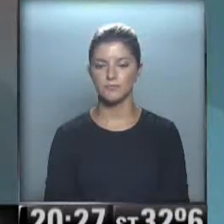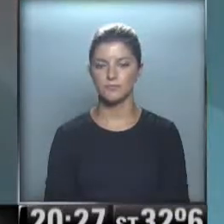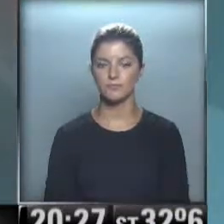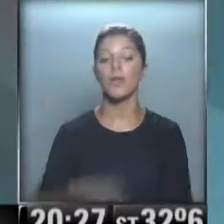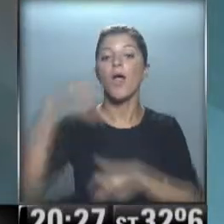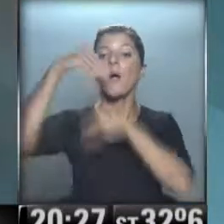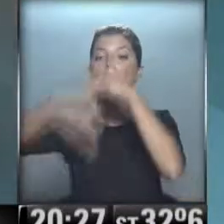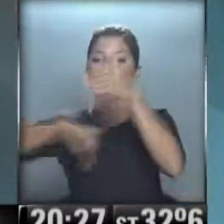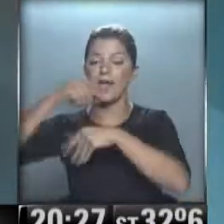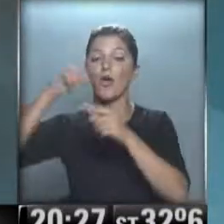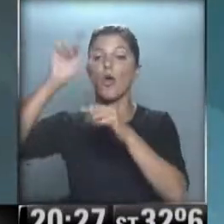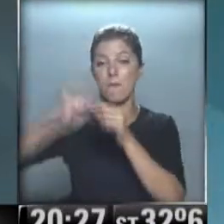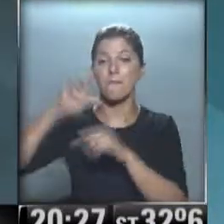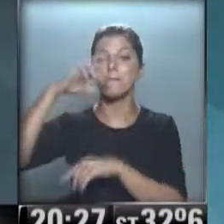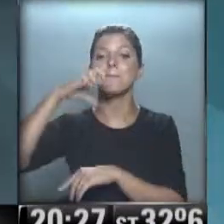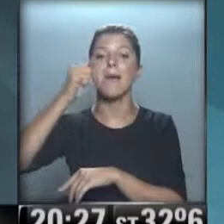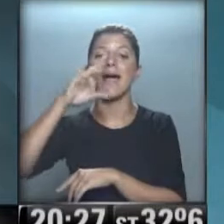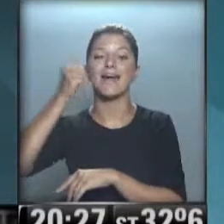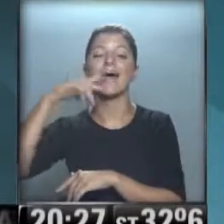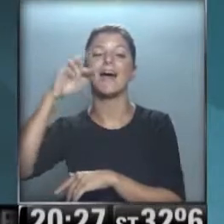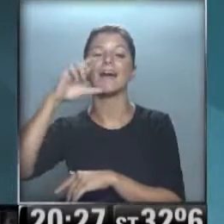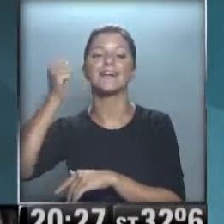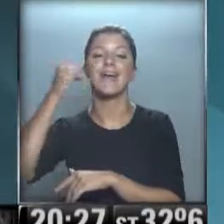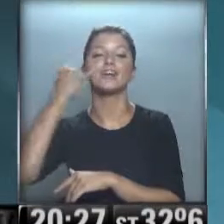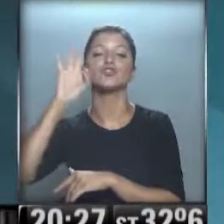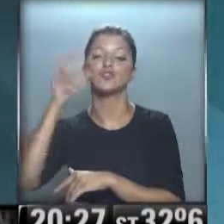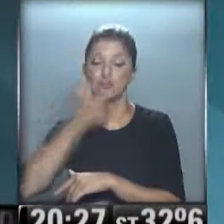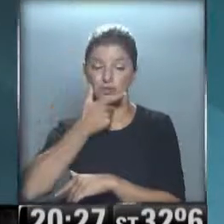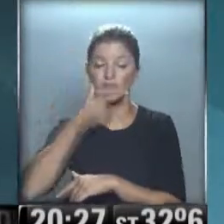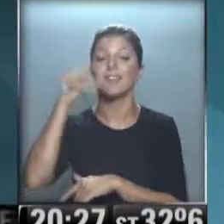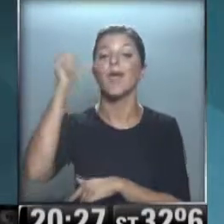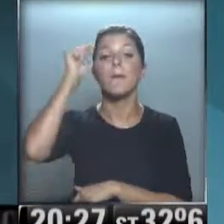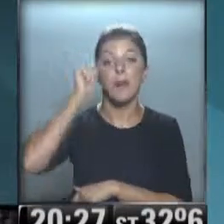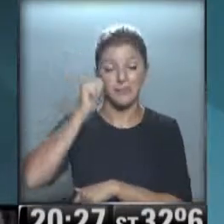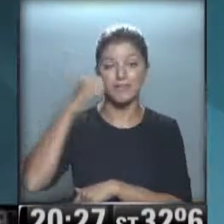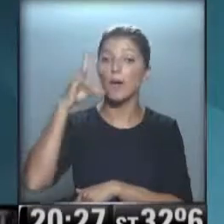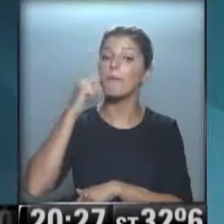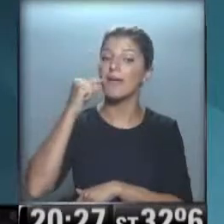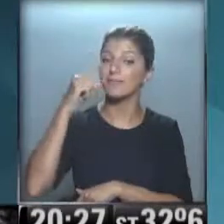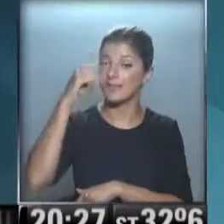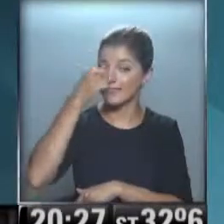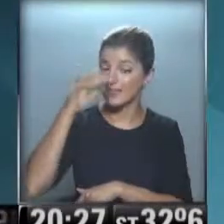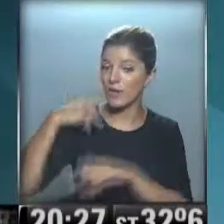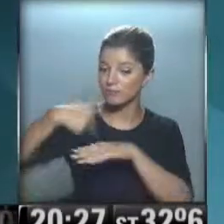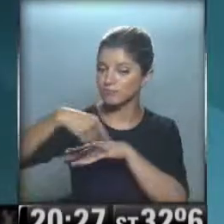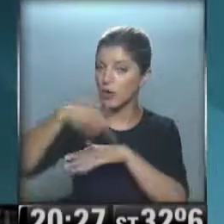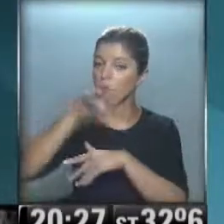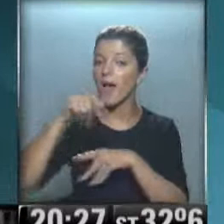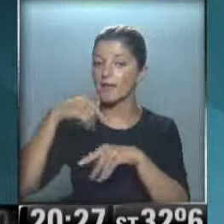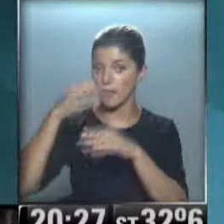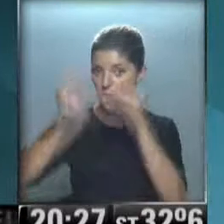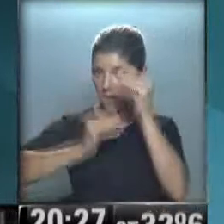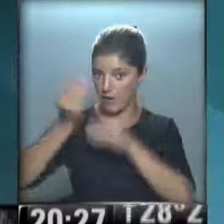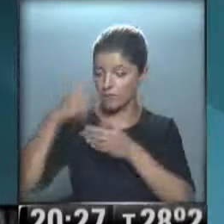Balnearios con pararrayos. En Mar del Plata los dueños tendrán 20 días para presentar un plan de instalación. Los empresarios fueron